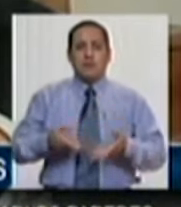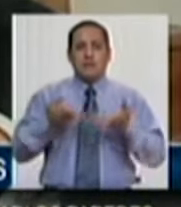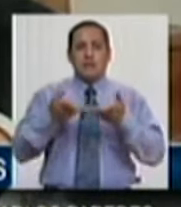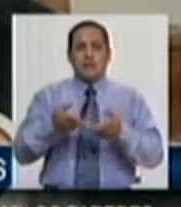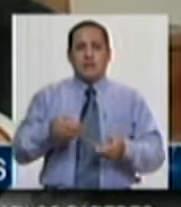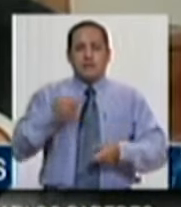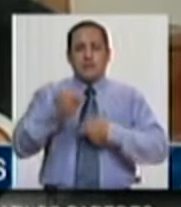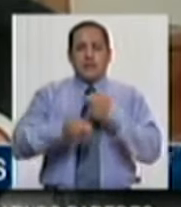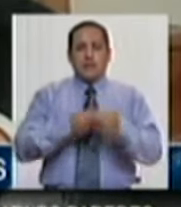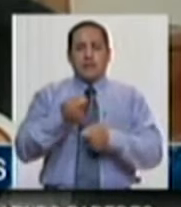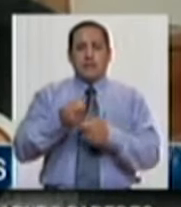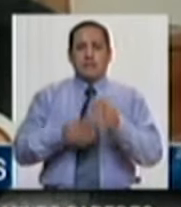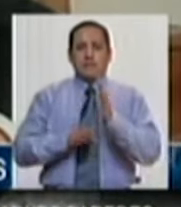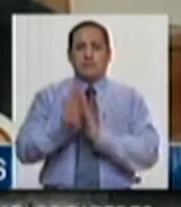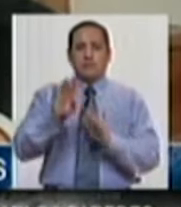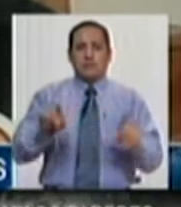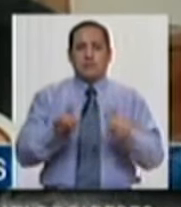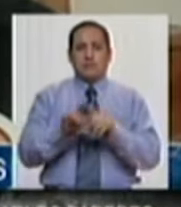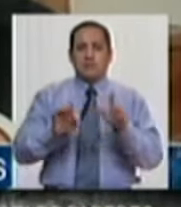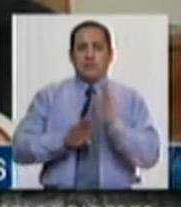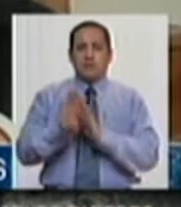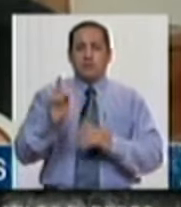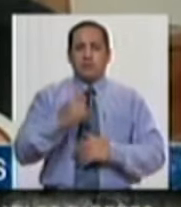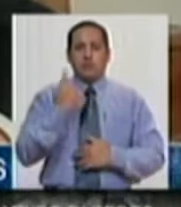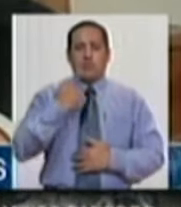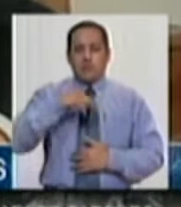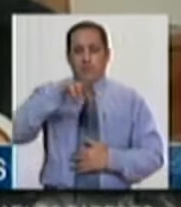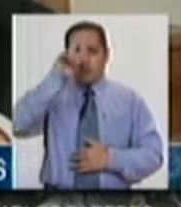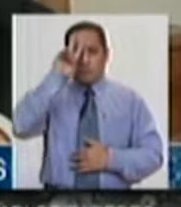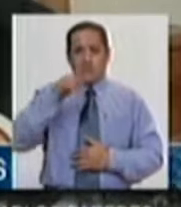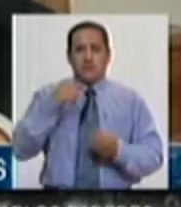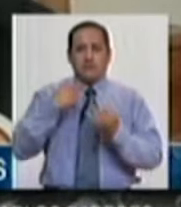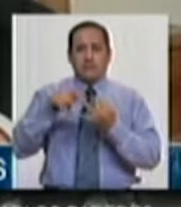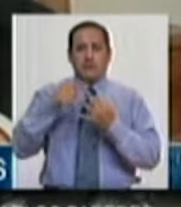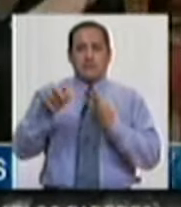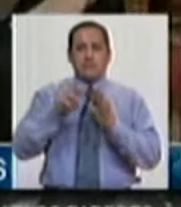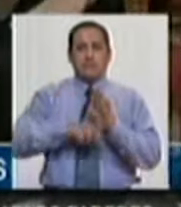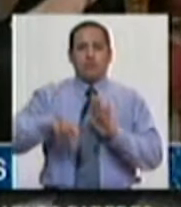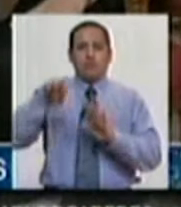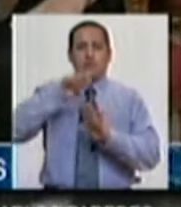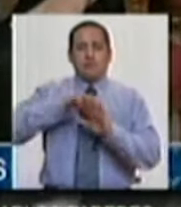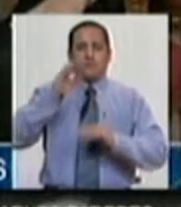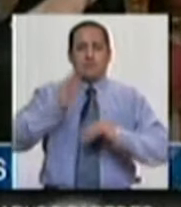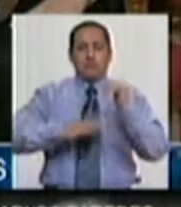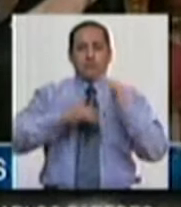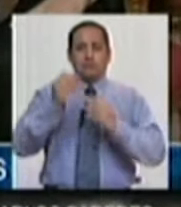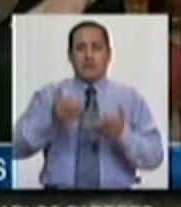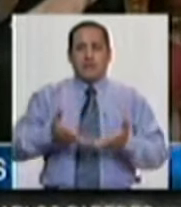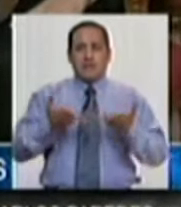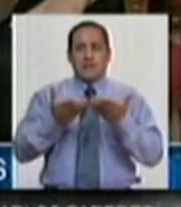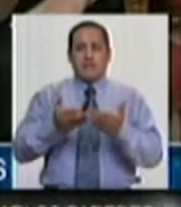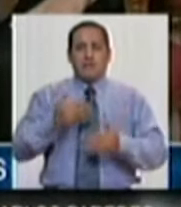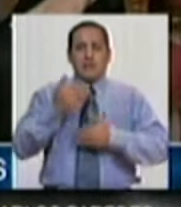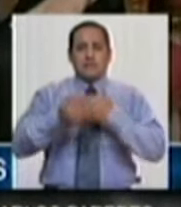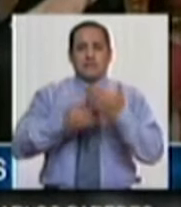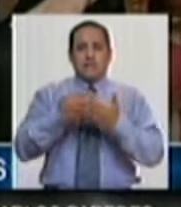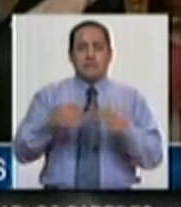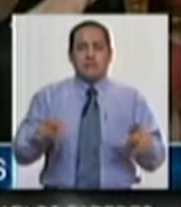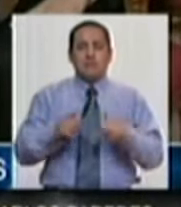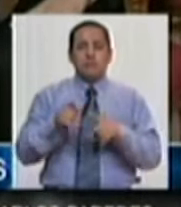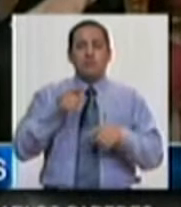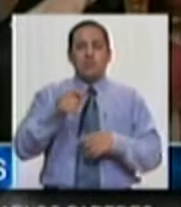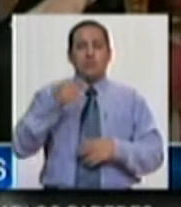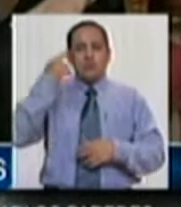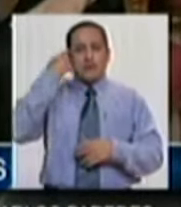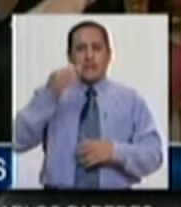con el crecimiento y con el desarrollo del país. Son una serie de proyectos de infraestructura que ya están encaminados. ¿Cuál cree usted